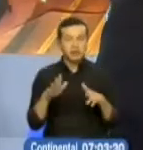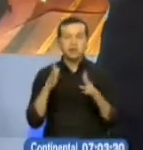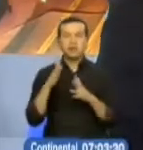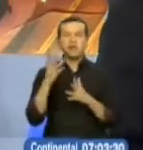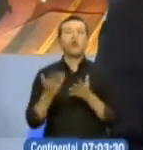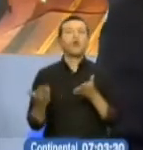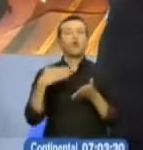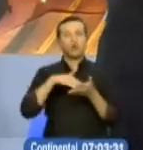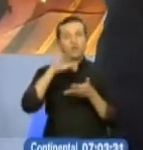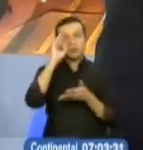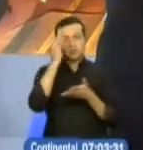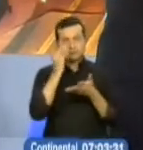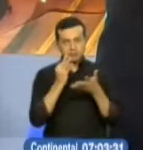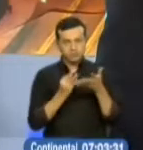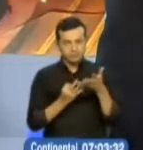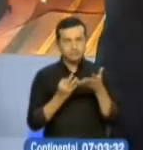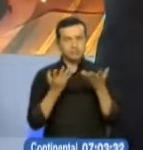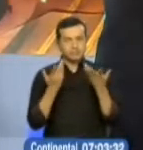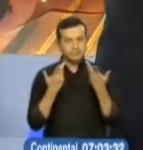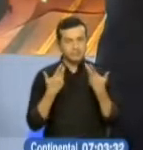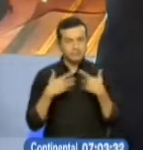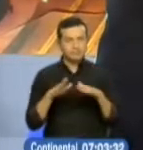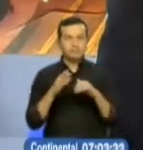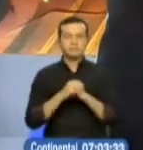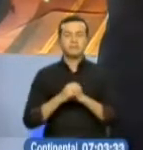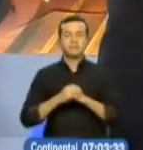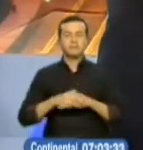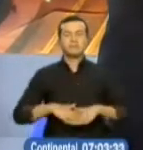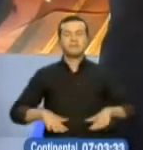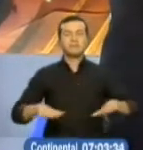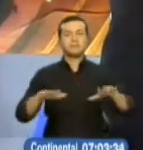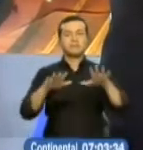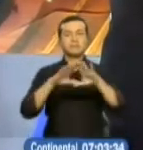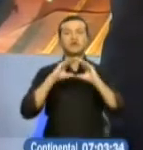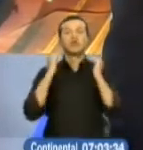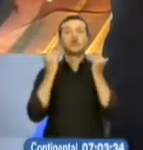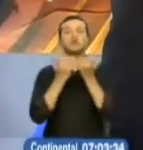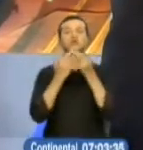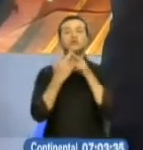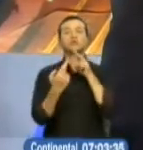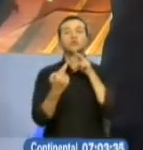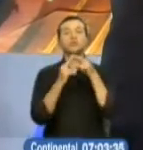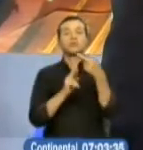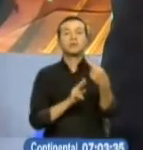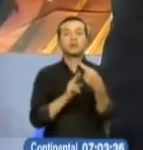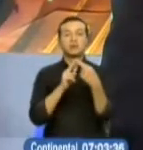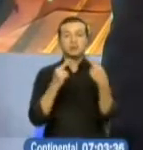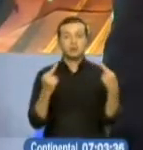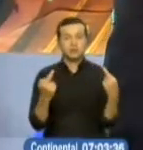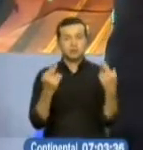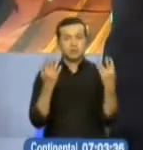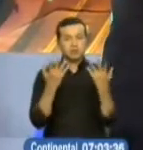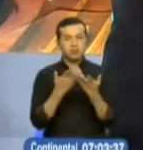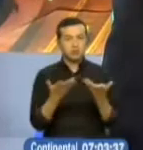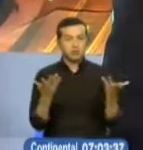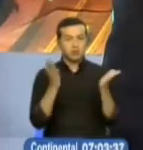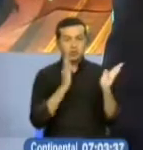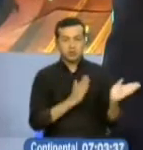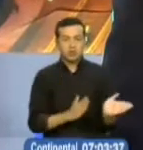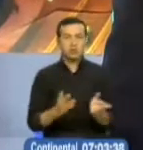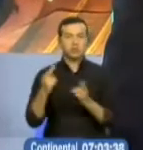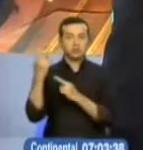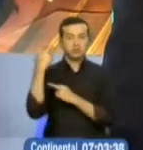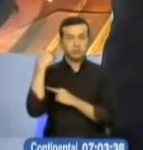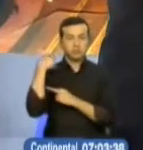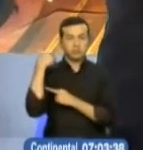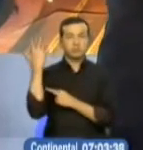reconteo que se llevó a cabo en el coliseo general rumiñahui y bajo la organización del